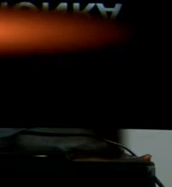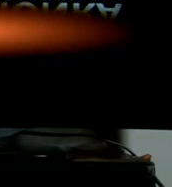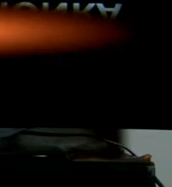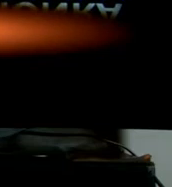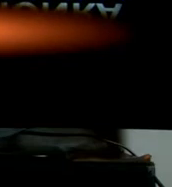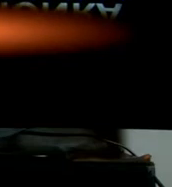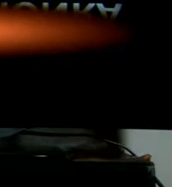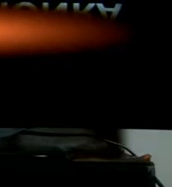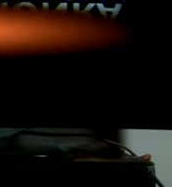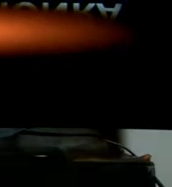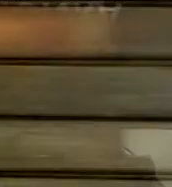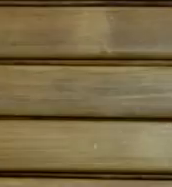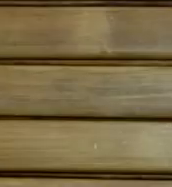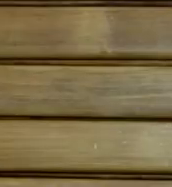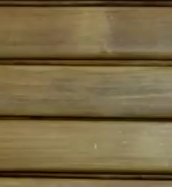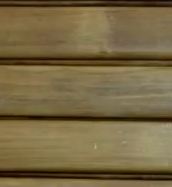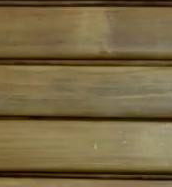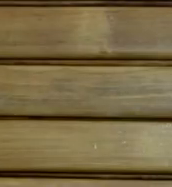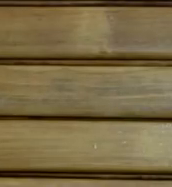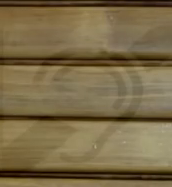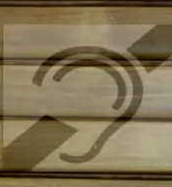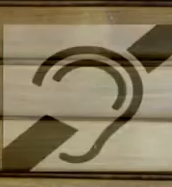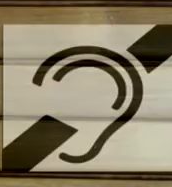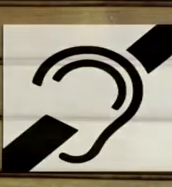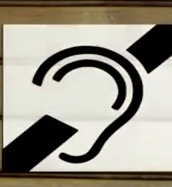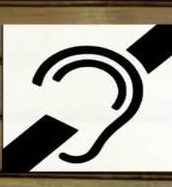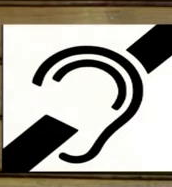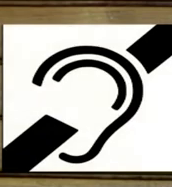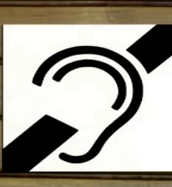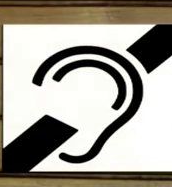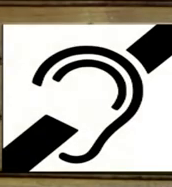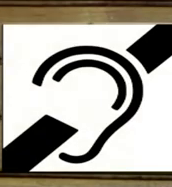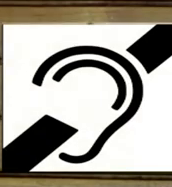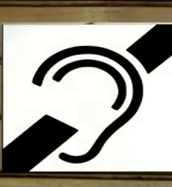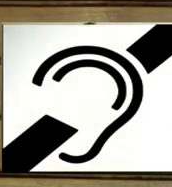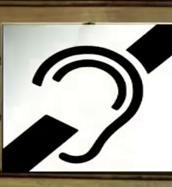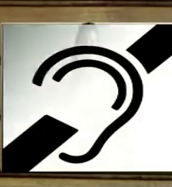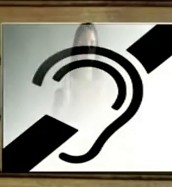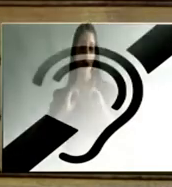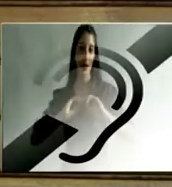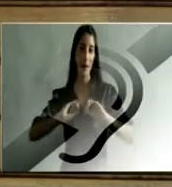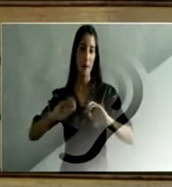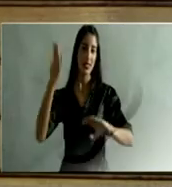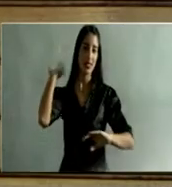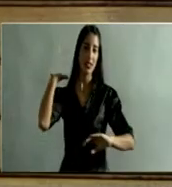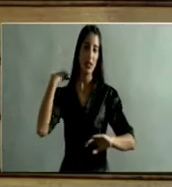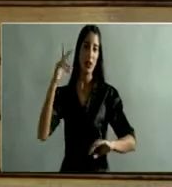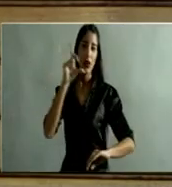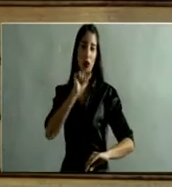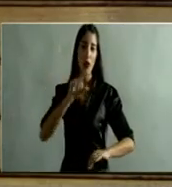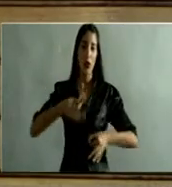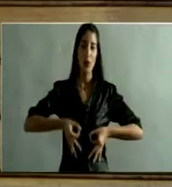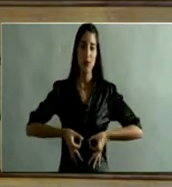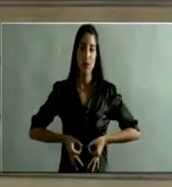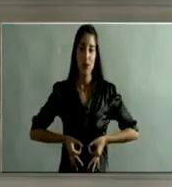va a traer fruto a tu vida En enero del 2013 Empecé con unos dolores en los ovarios muy